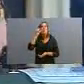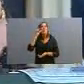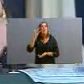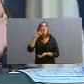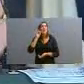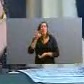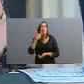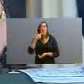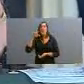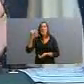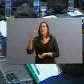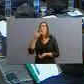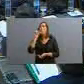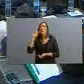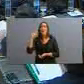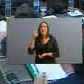cautelar...